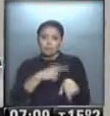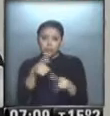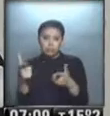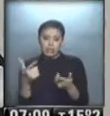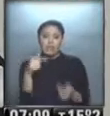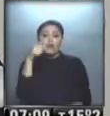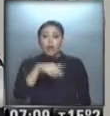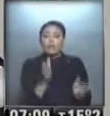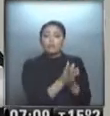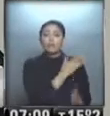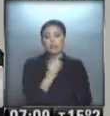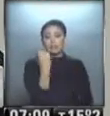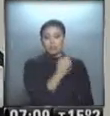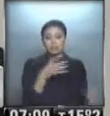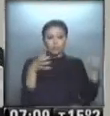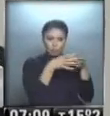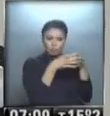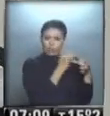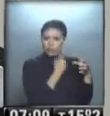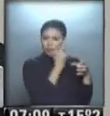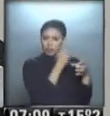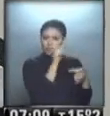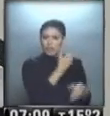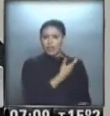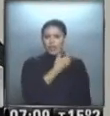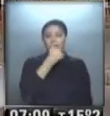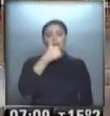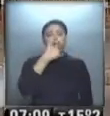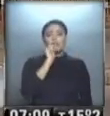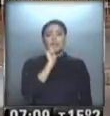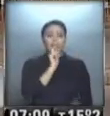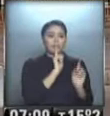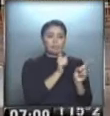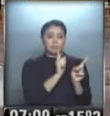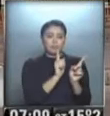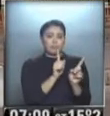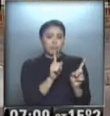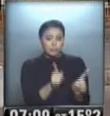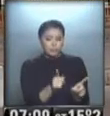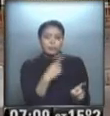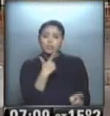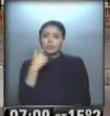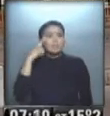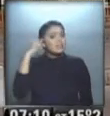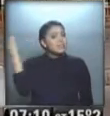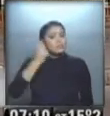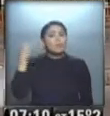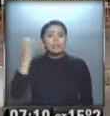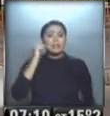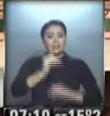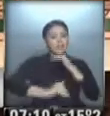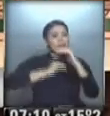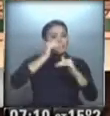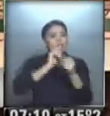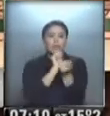AFCA, con el directorio del AFCA es declarar el directorio en sesión permanente, porque creemos que es importante avanzar con